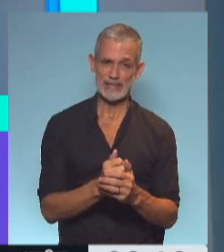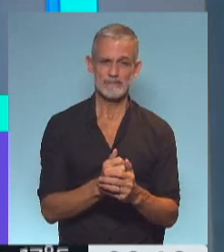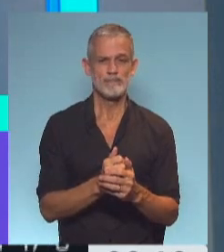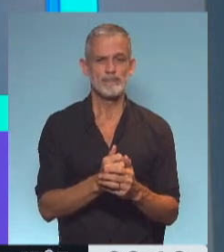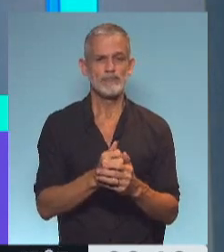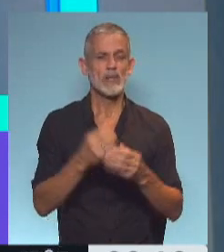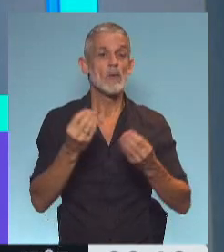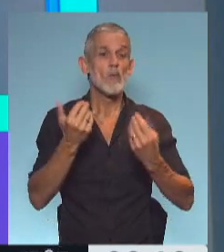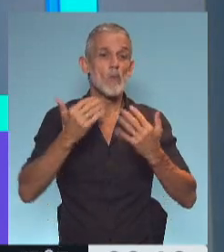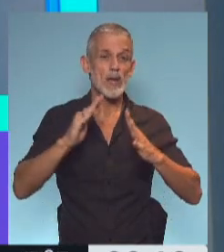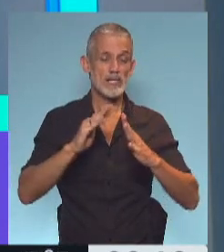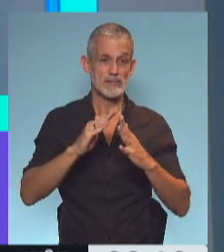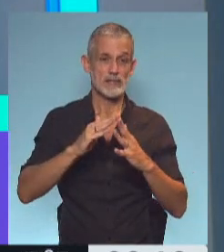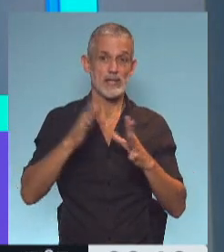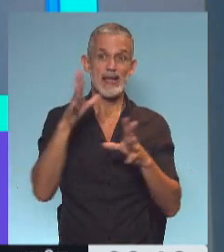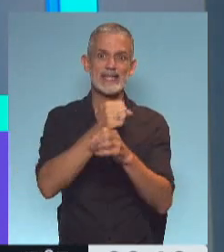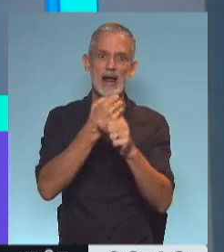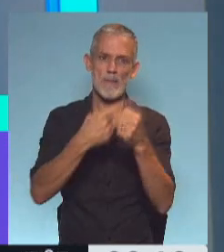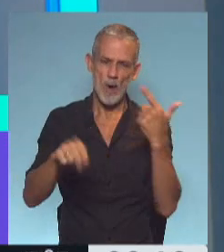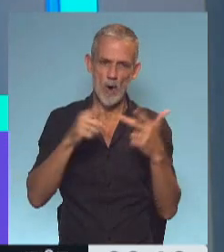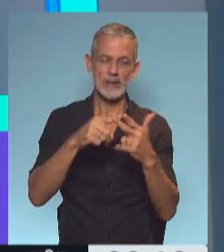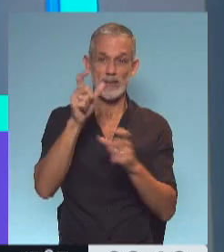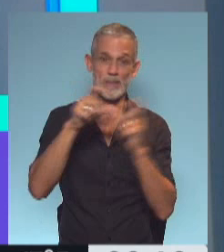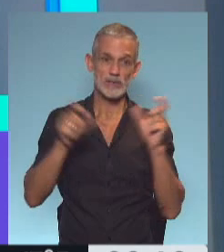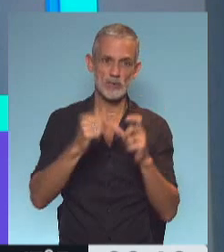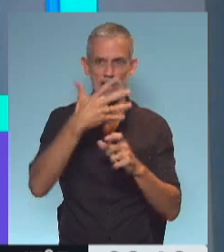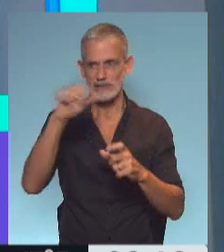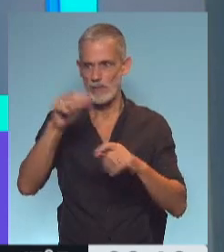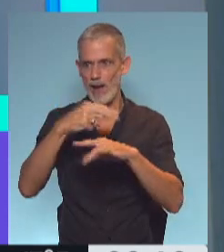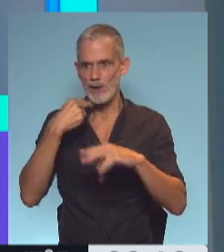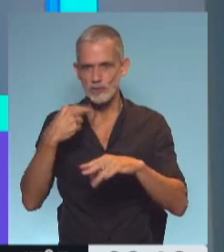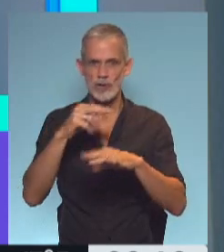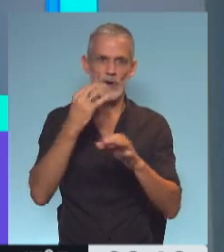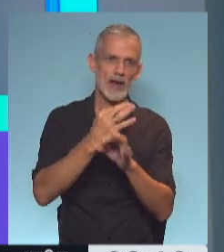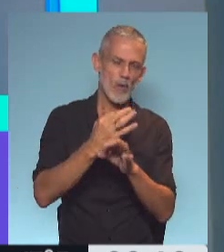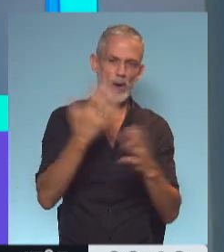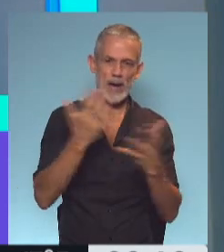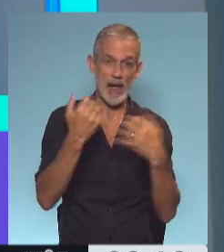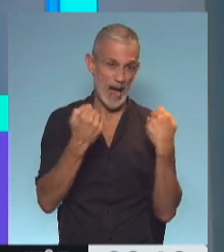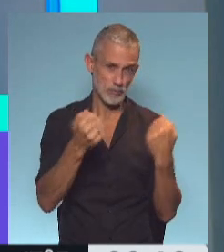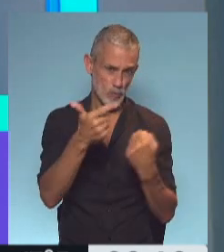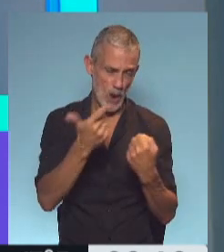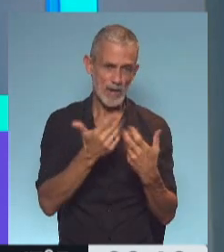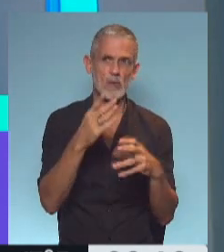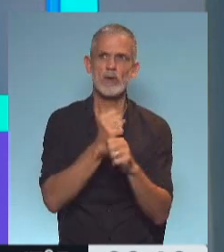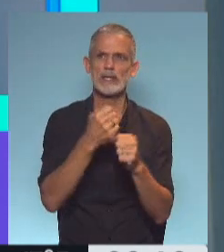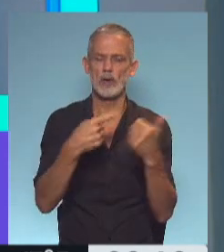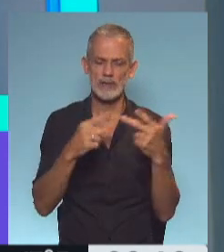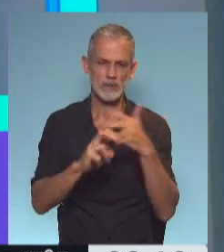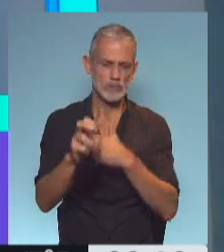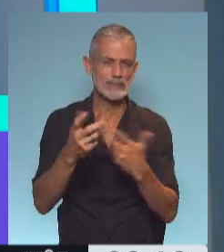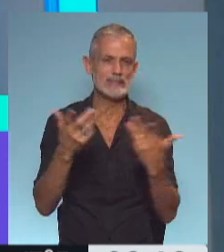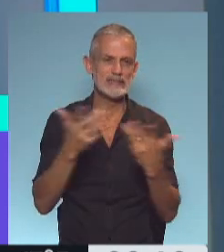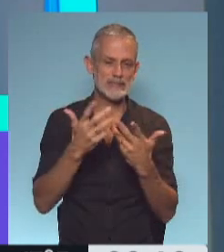¿Cuánto puede incidir el aumento en el transporte público de personas que tienen que llevar a sus hijos, los que no tienen otra modalidad para transportarse,